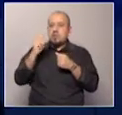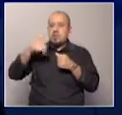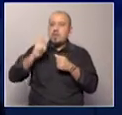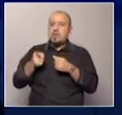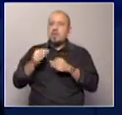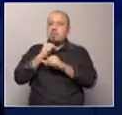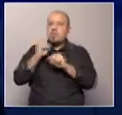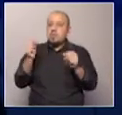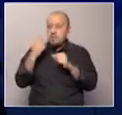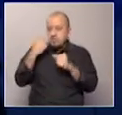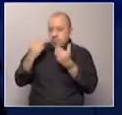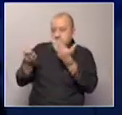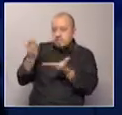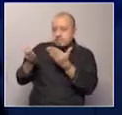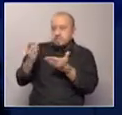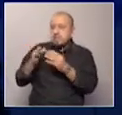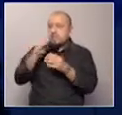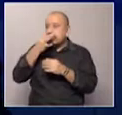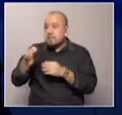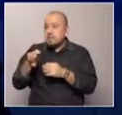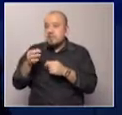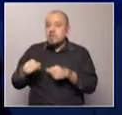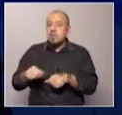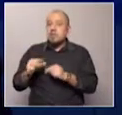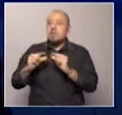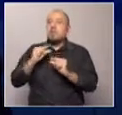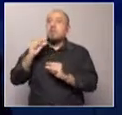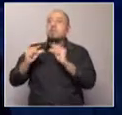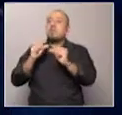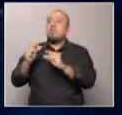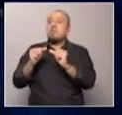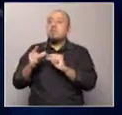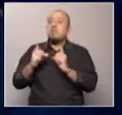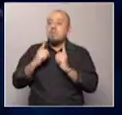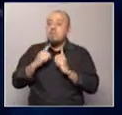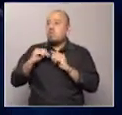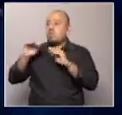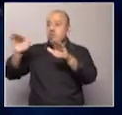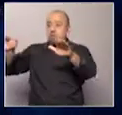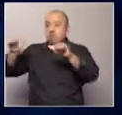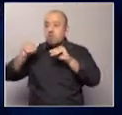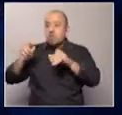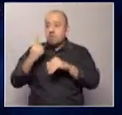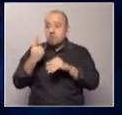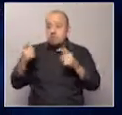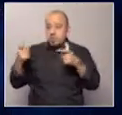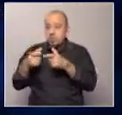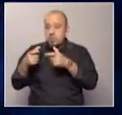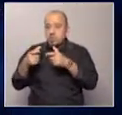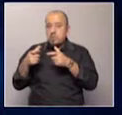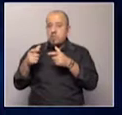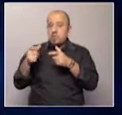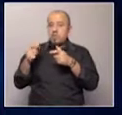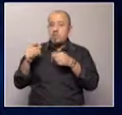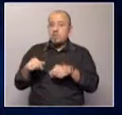poder analizar y formular una recomendación se vienen de a poquito estamos esperamos poder convocar a la primera la primera reunión y esto no